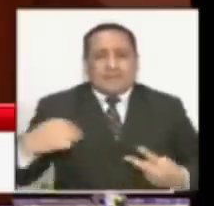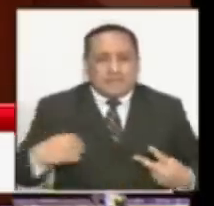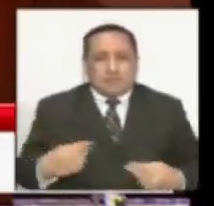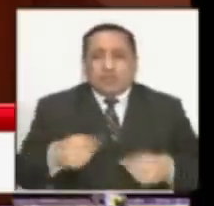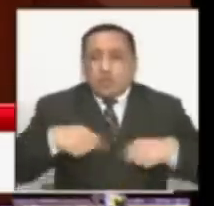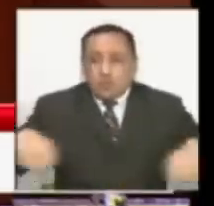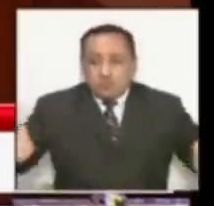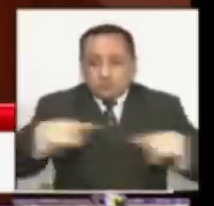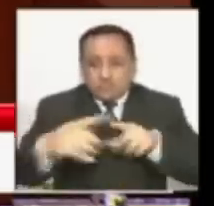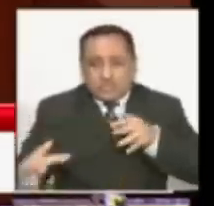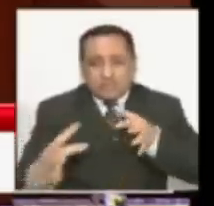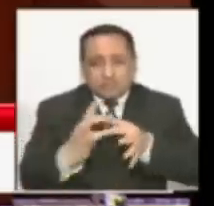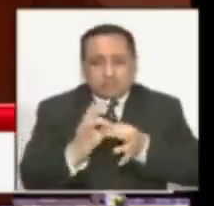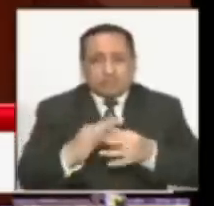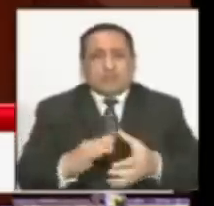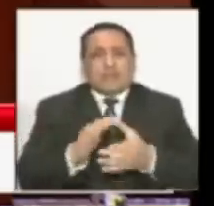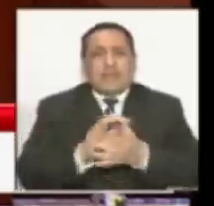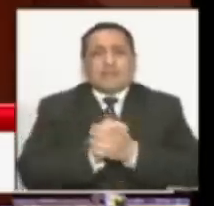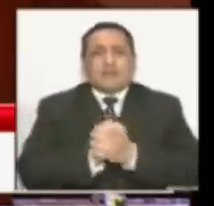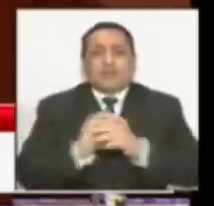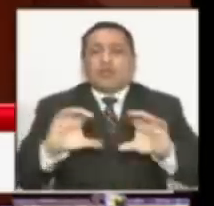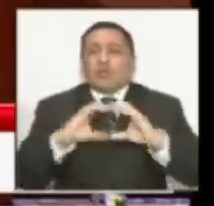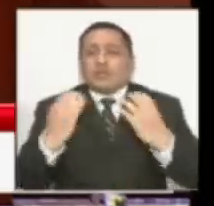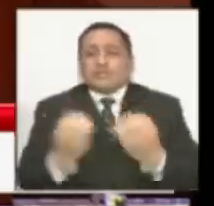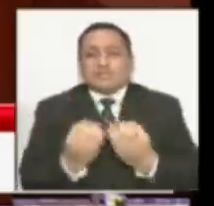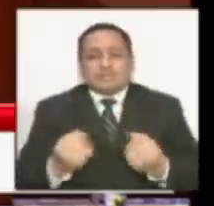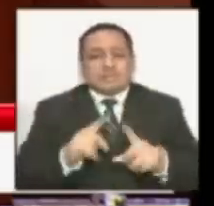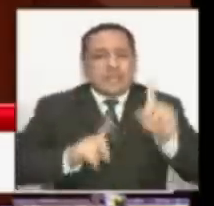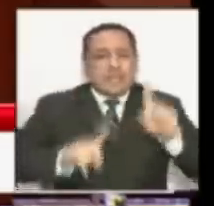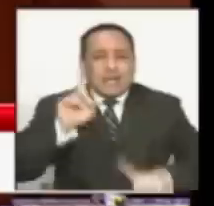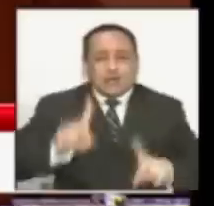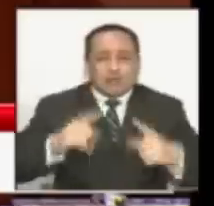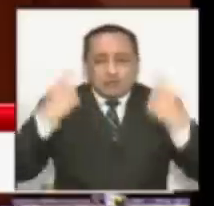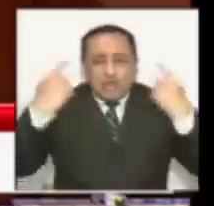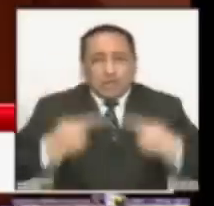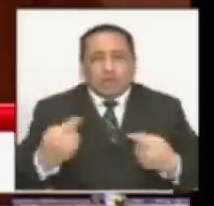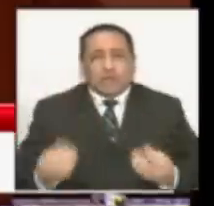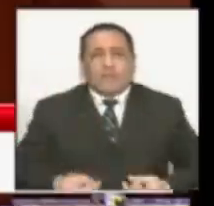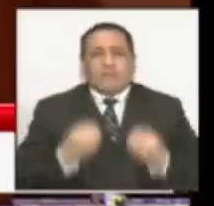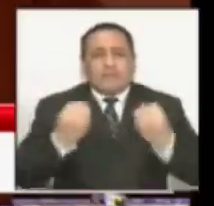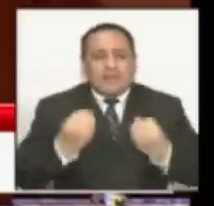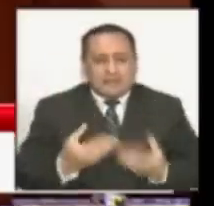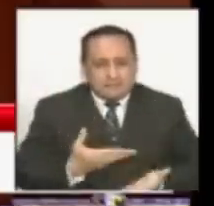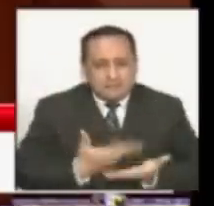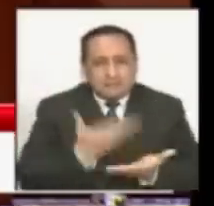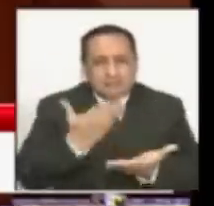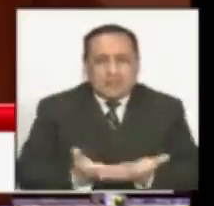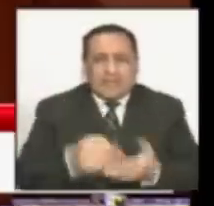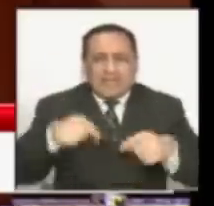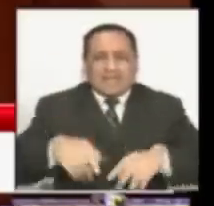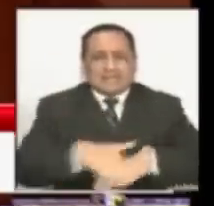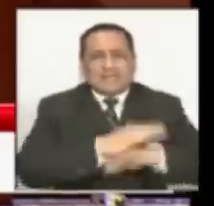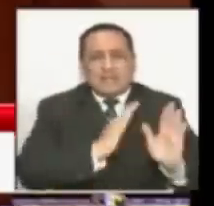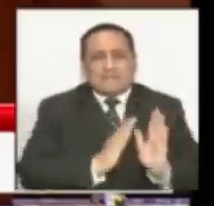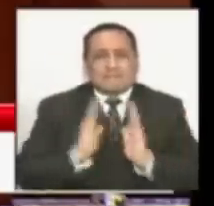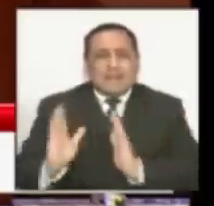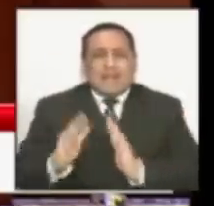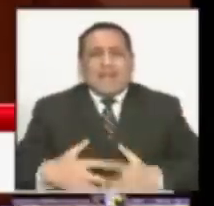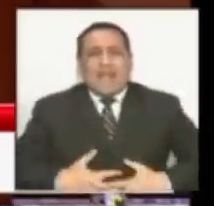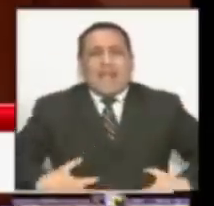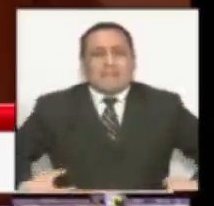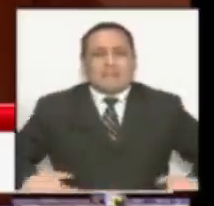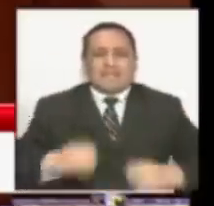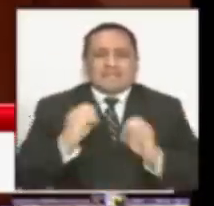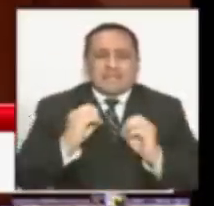y con ustedes, queridos congresistas, medidas para implementar este plan hambre